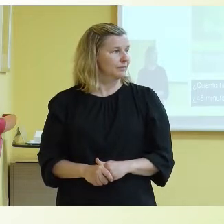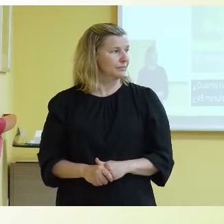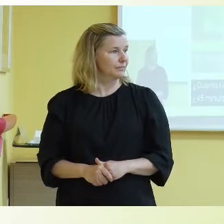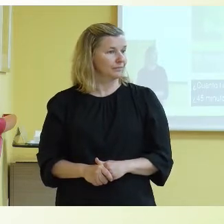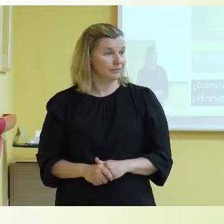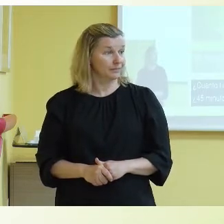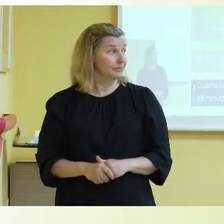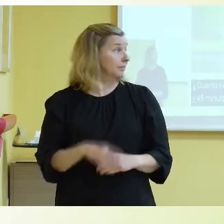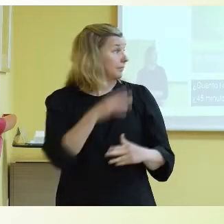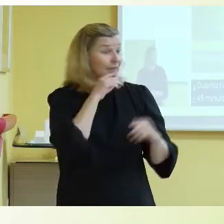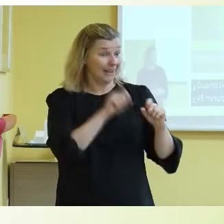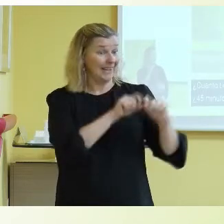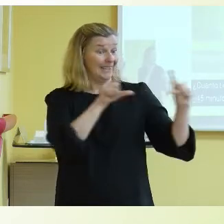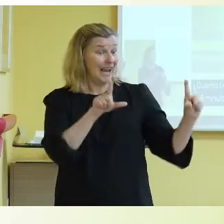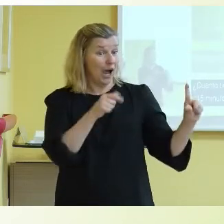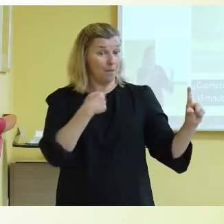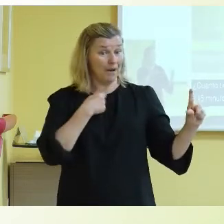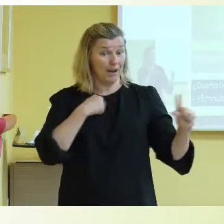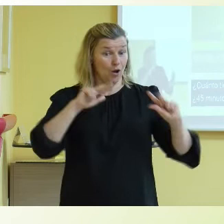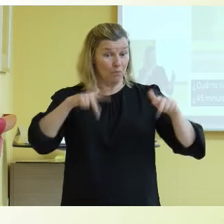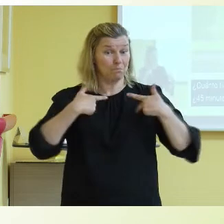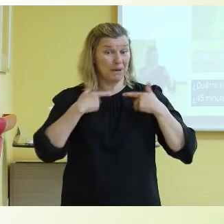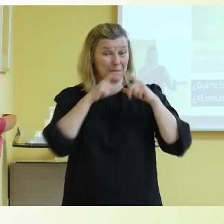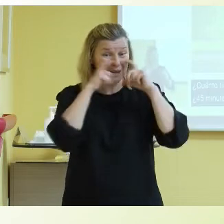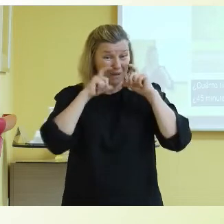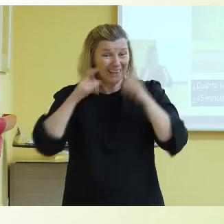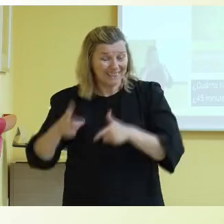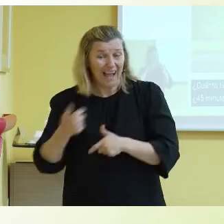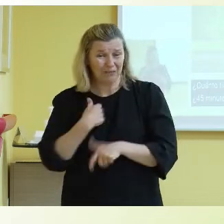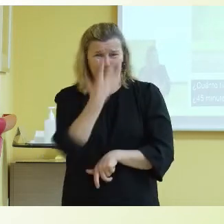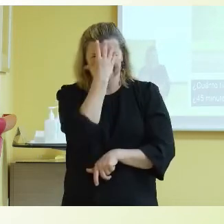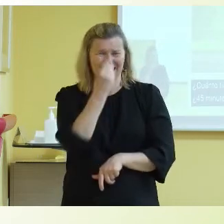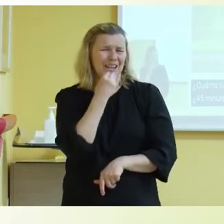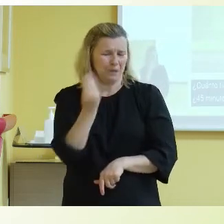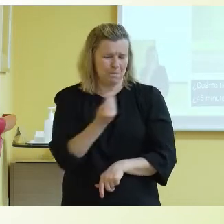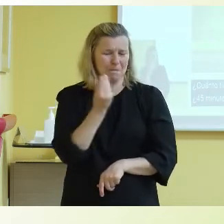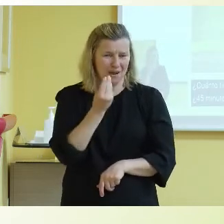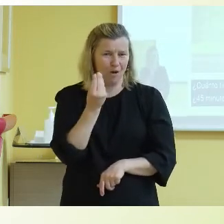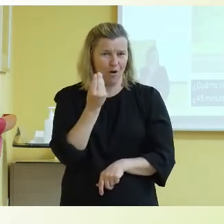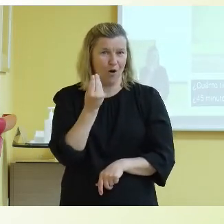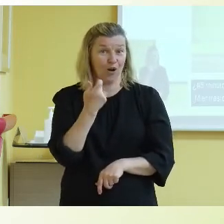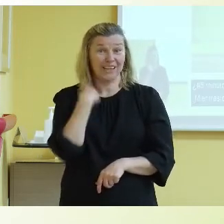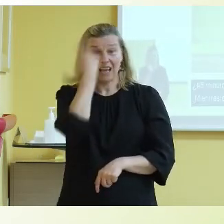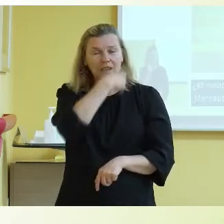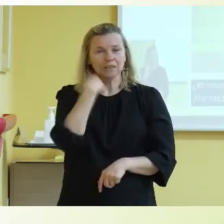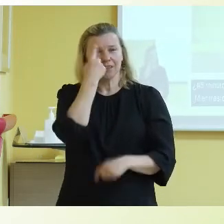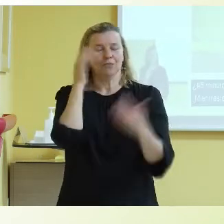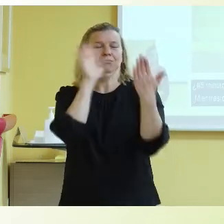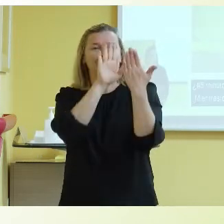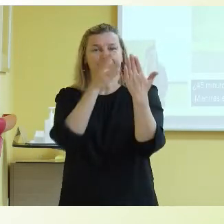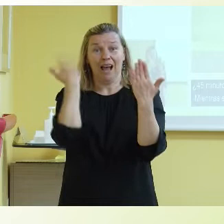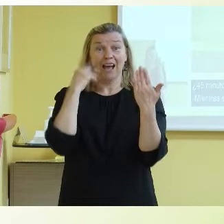Bueno, mientras abre esto, me vais a permitir que me quite la mascarilla para hablar porque se me va a entender mejor y así nos vemos las caras, porque antes solo nos veíamos los